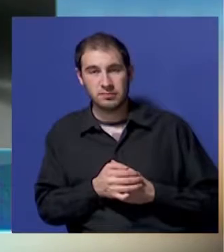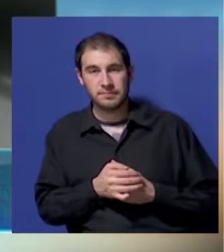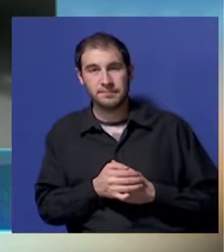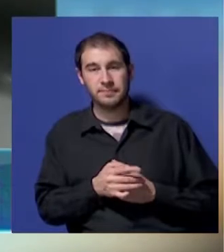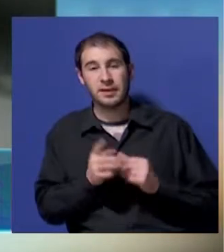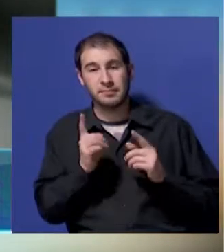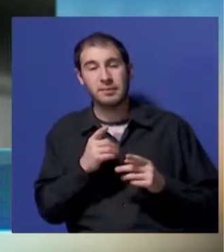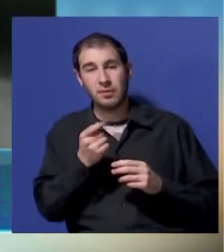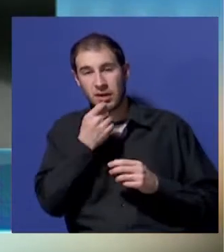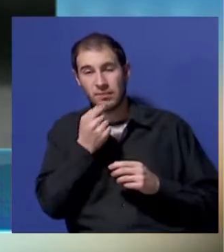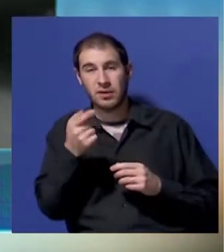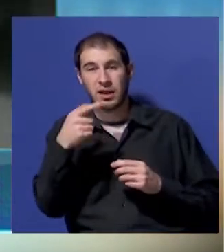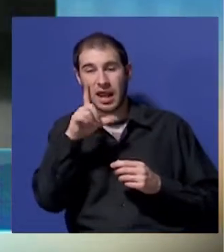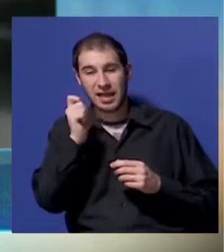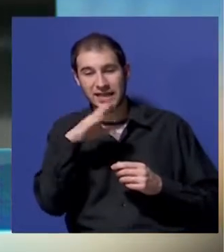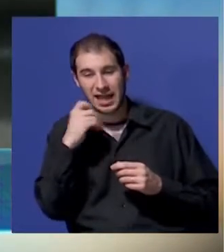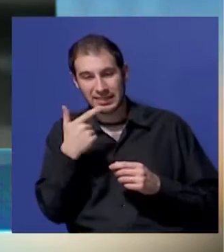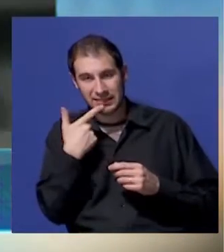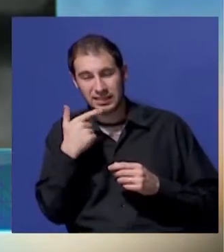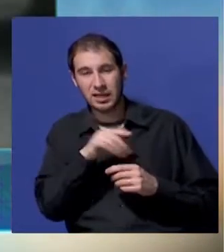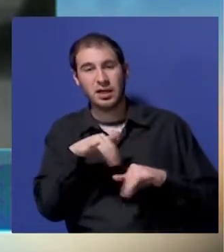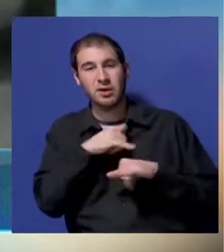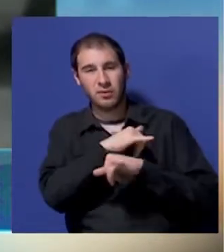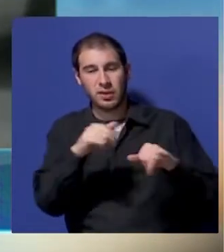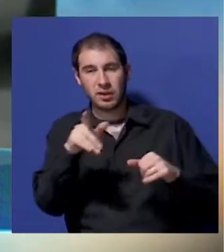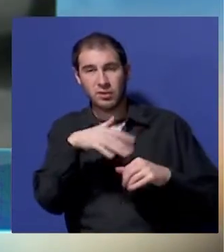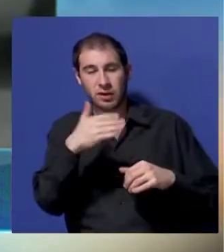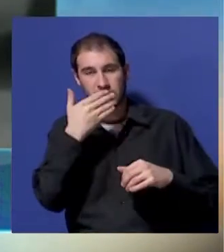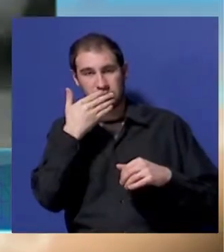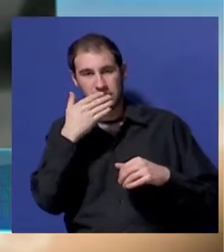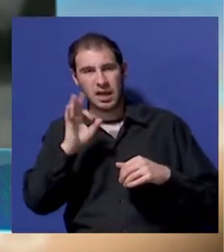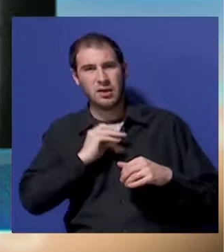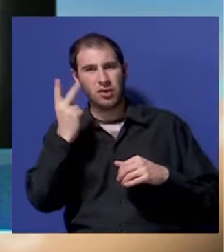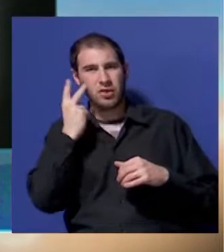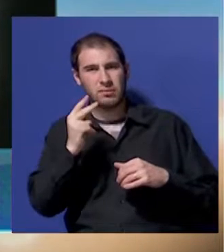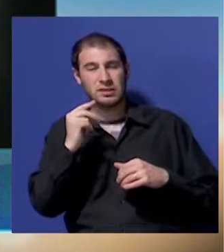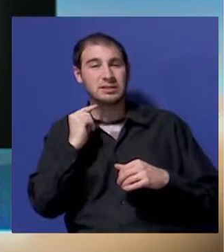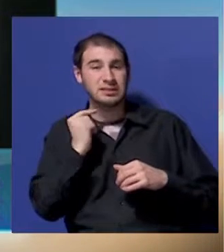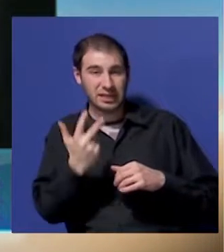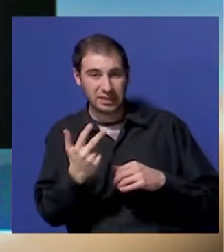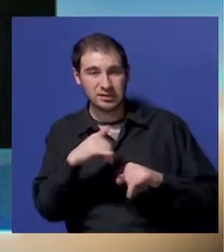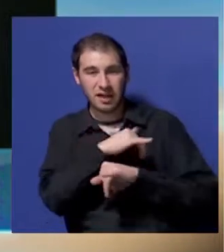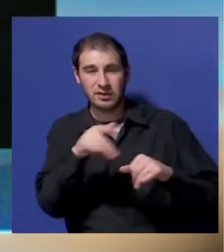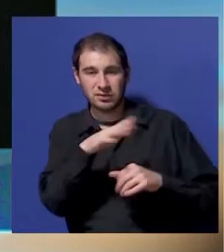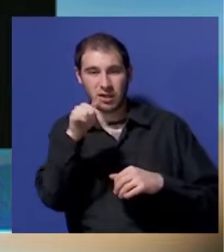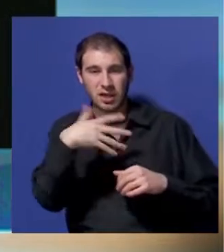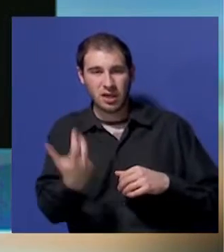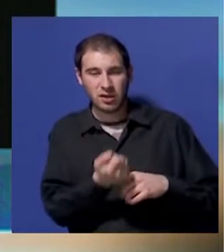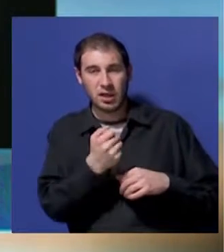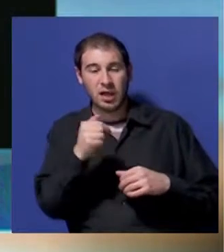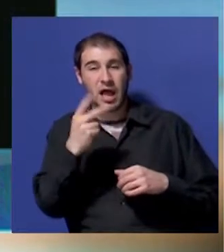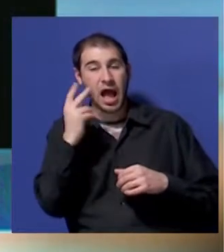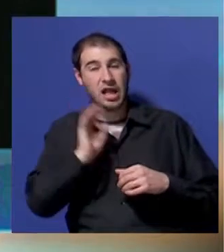Y vuelvo al ejemplo de Las Lajas. Las Lajas se denunció como centro clandestino en el año 2003, porque allí se descubrió recién en